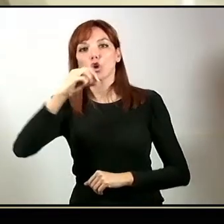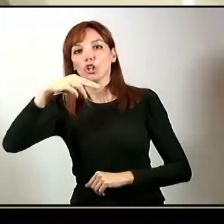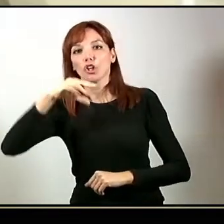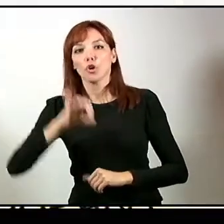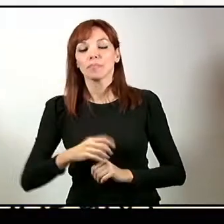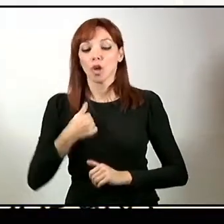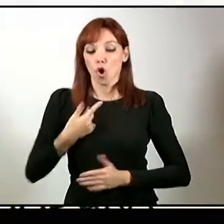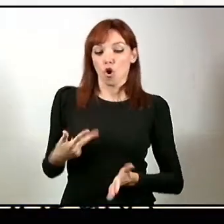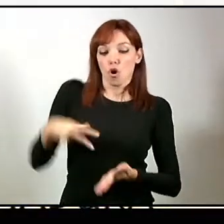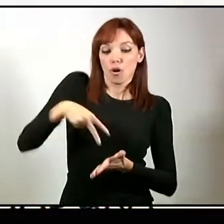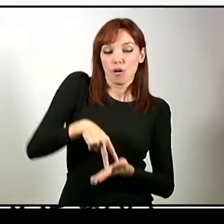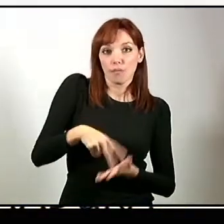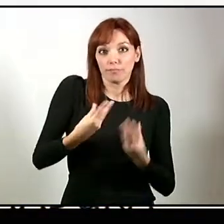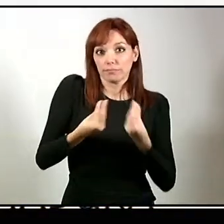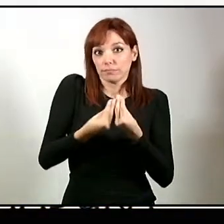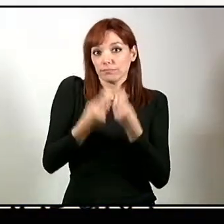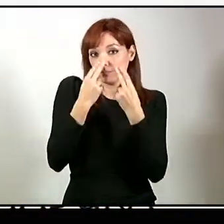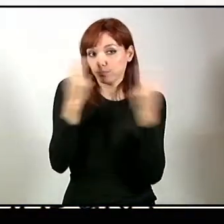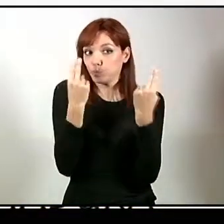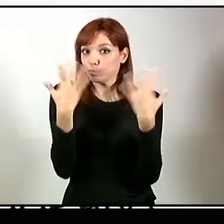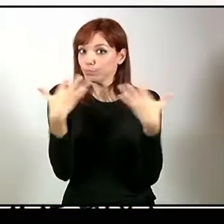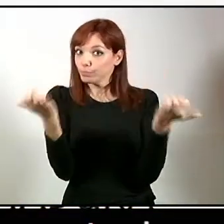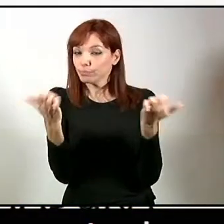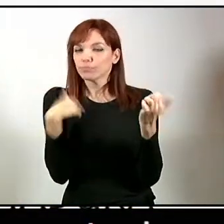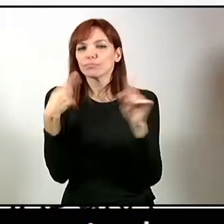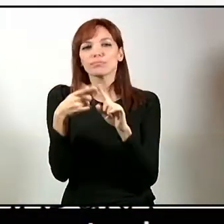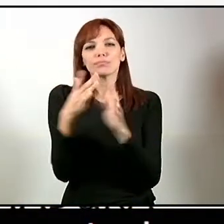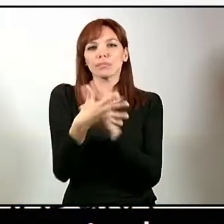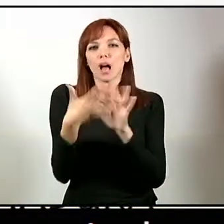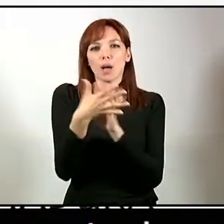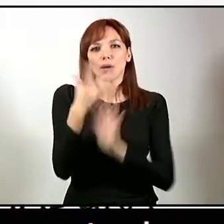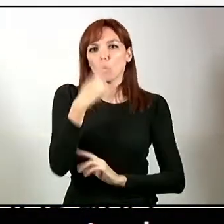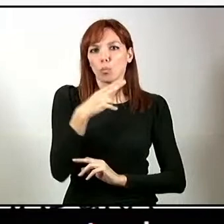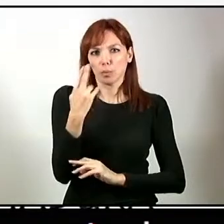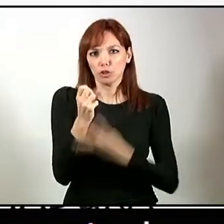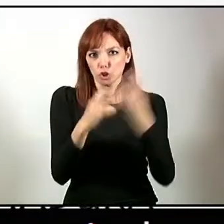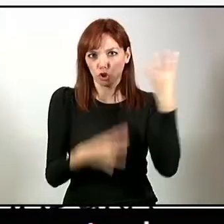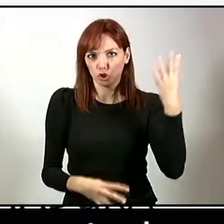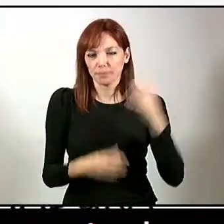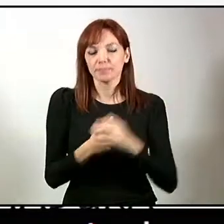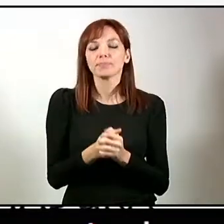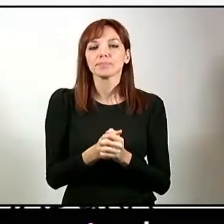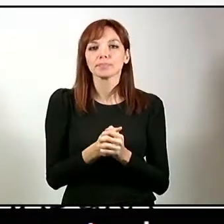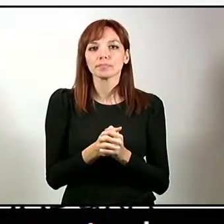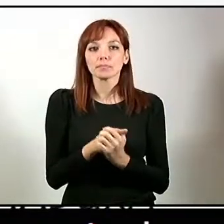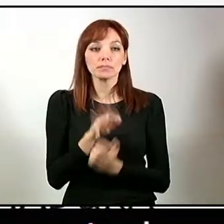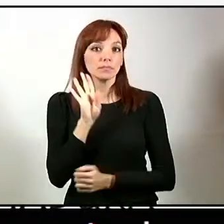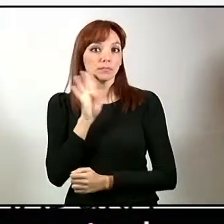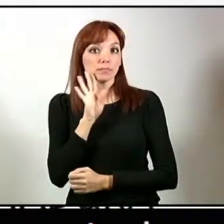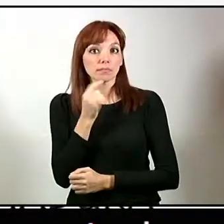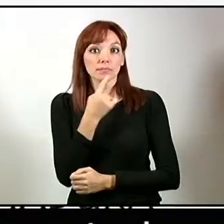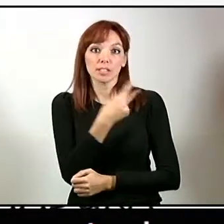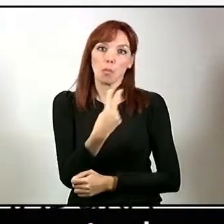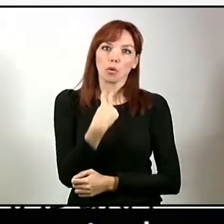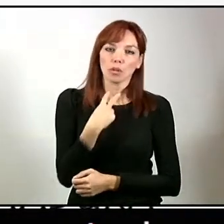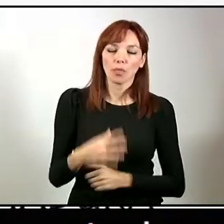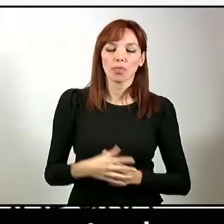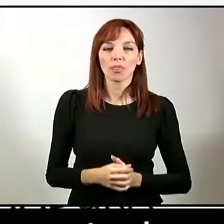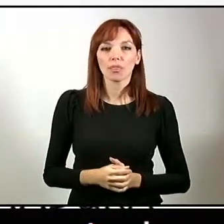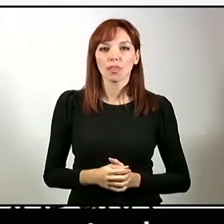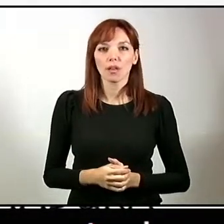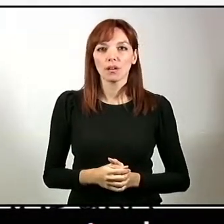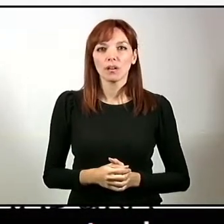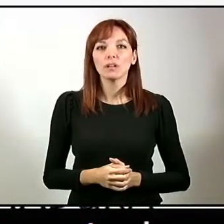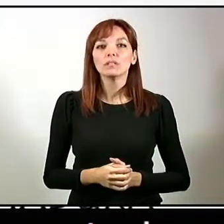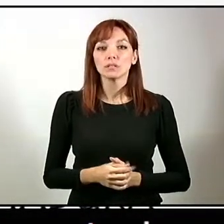comparezco ante ustedes para hablar de compromisos. Lo ha dicho el portavoz.